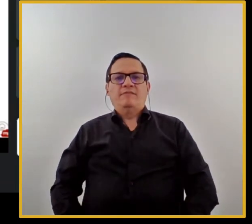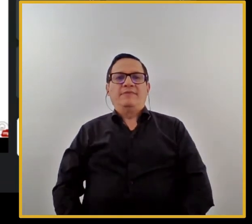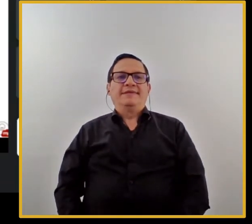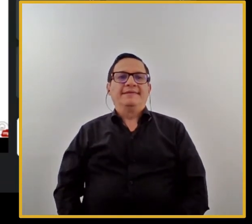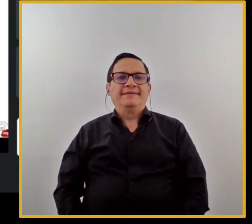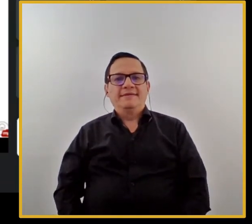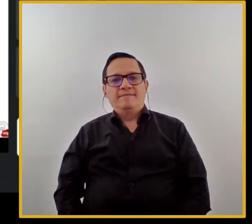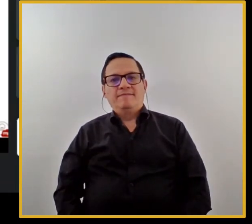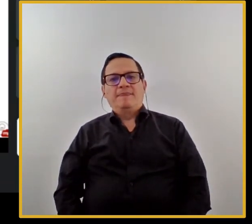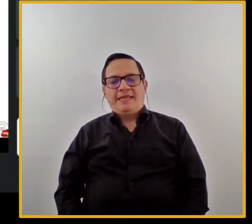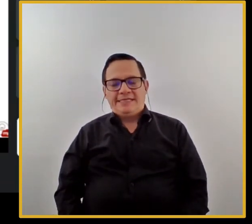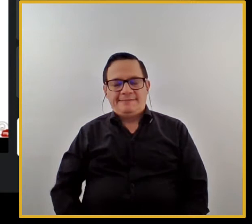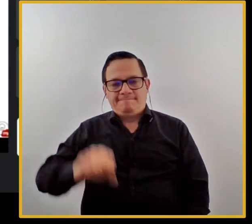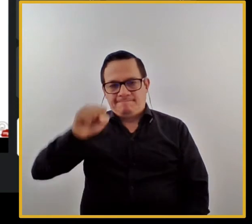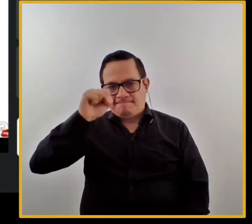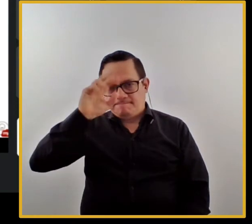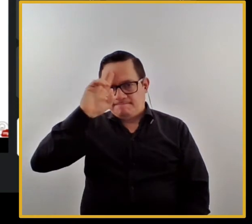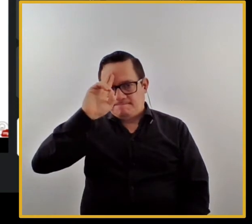Sí, señora.